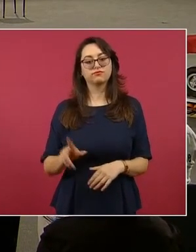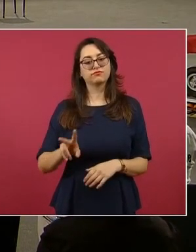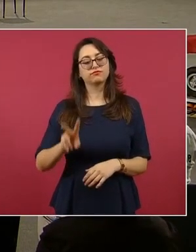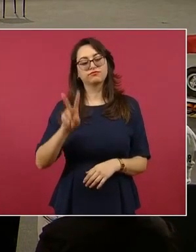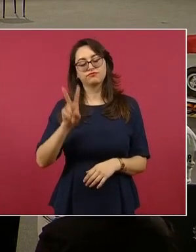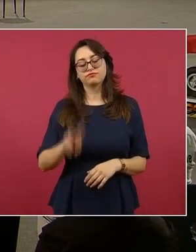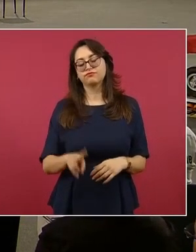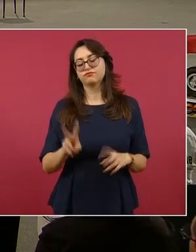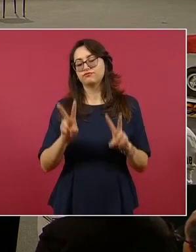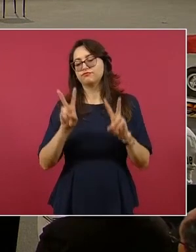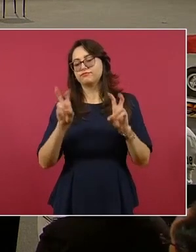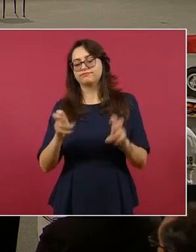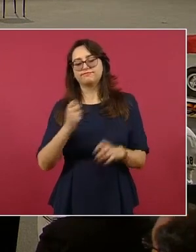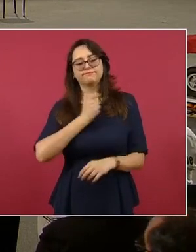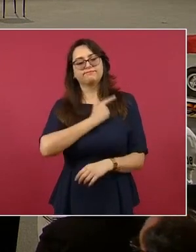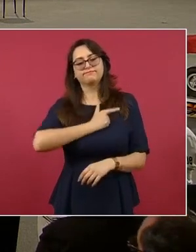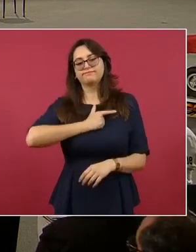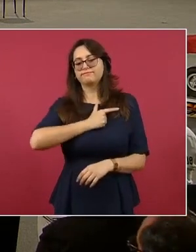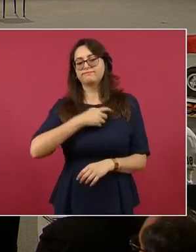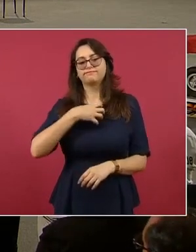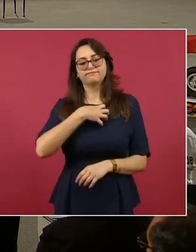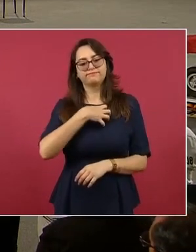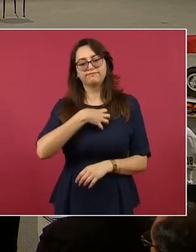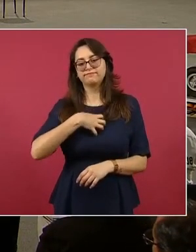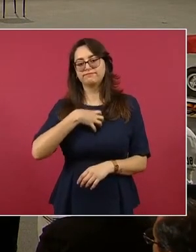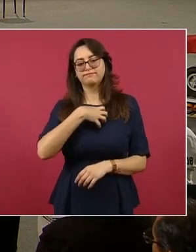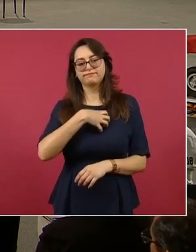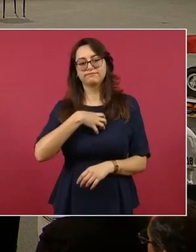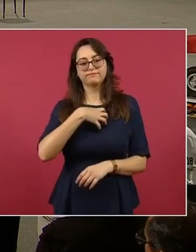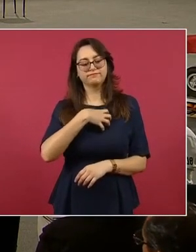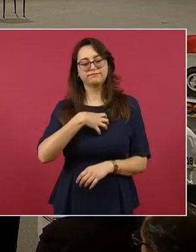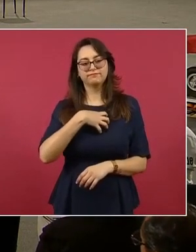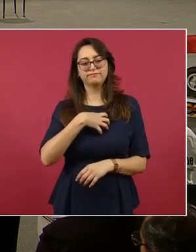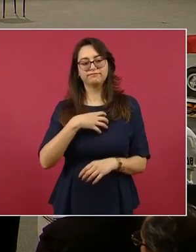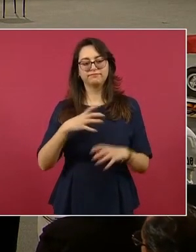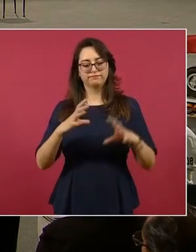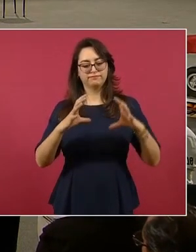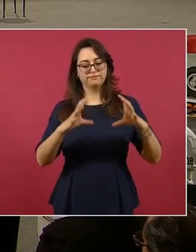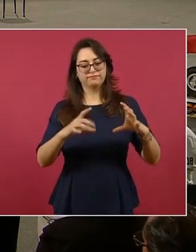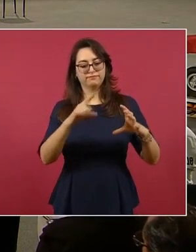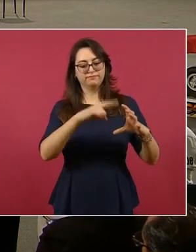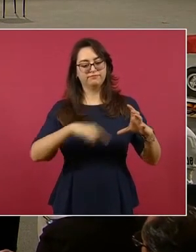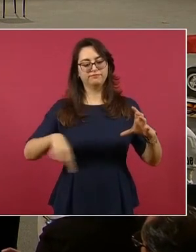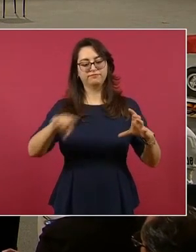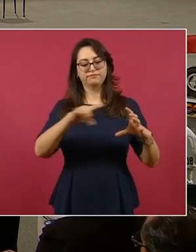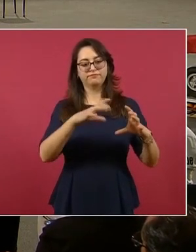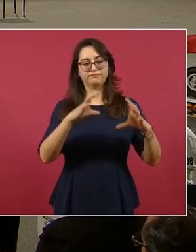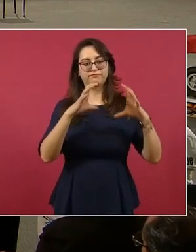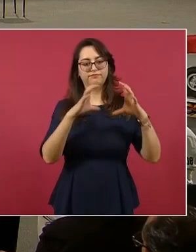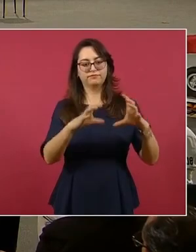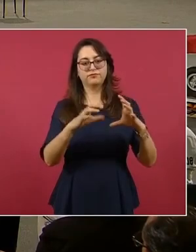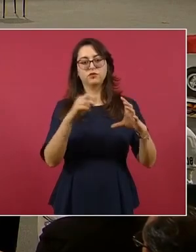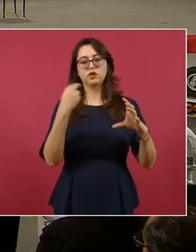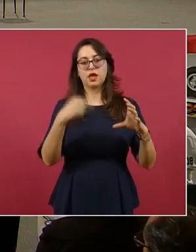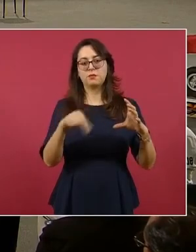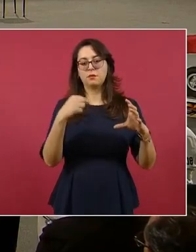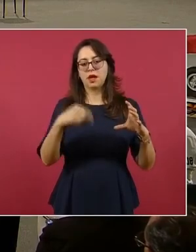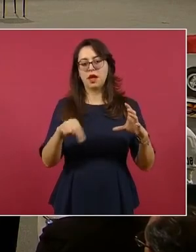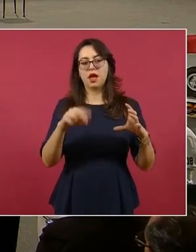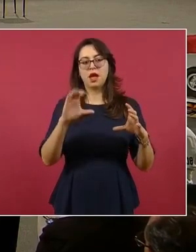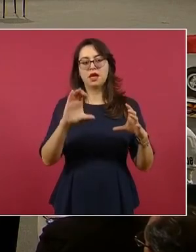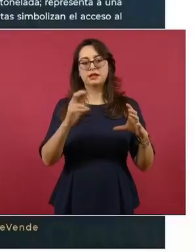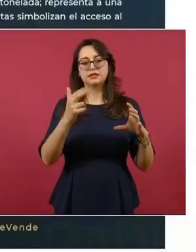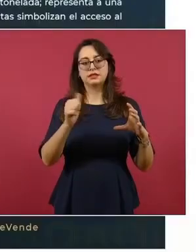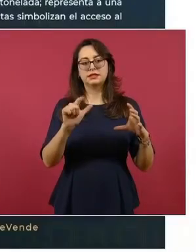regocijo que la pieza conocida antes como Monumento 9 de Chacalcingo, por la